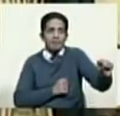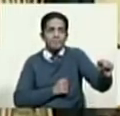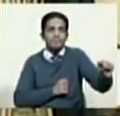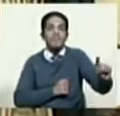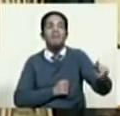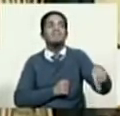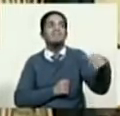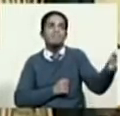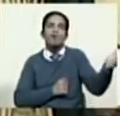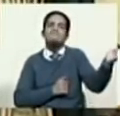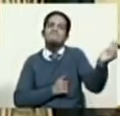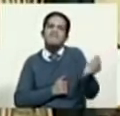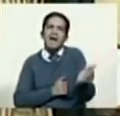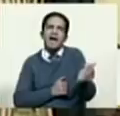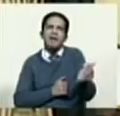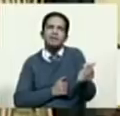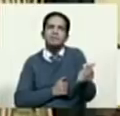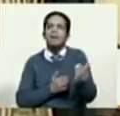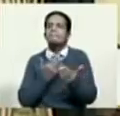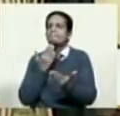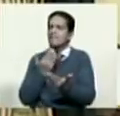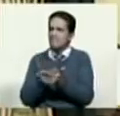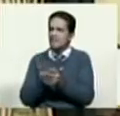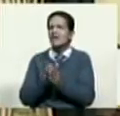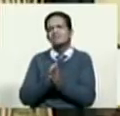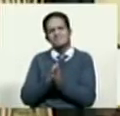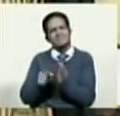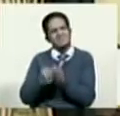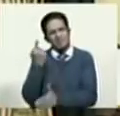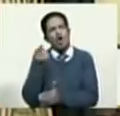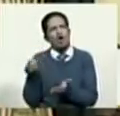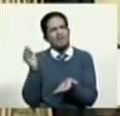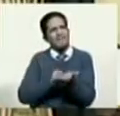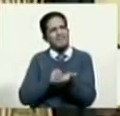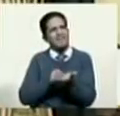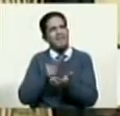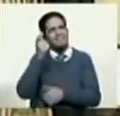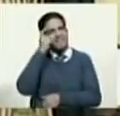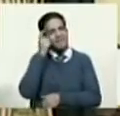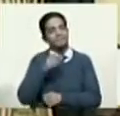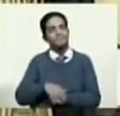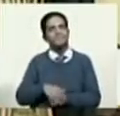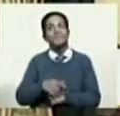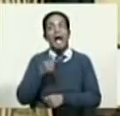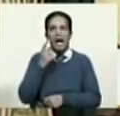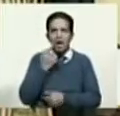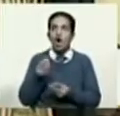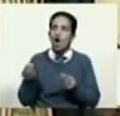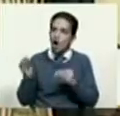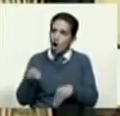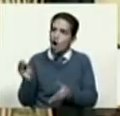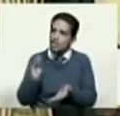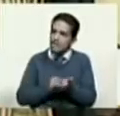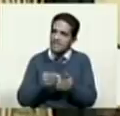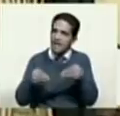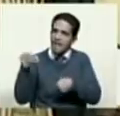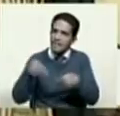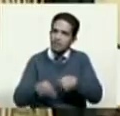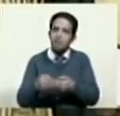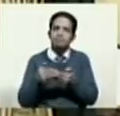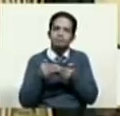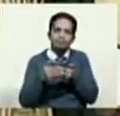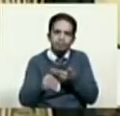vinieron en conversaciones privadas y pidieron, denos una otra fecha. Y acordamos el 20 de mayo, 4 semanas